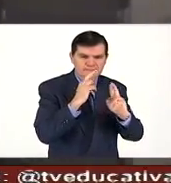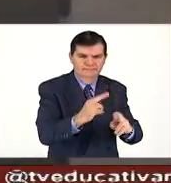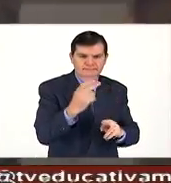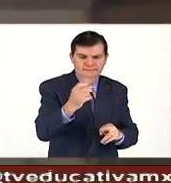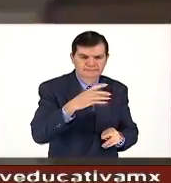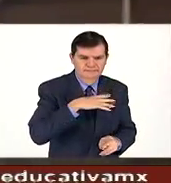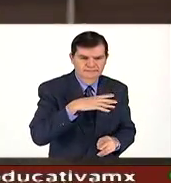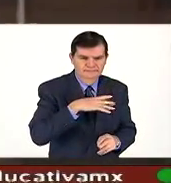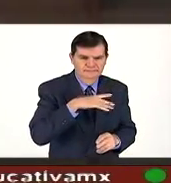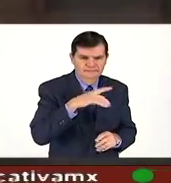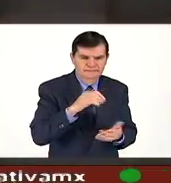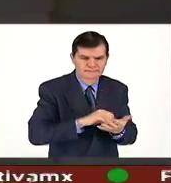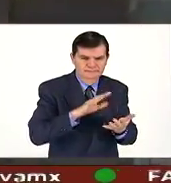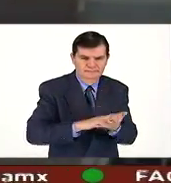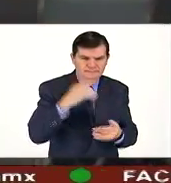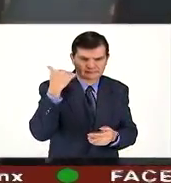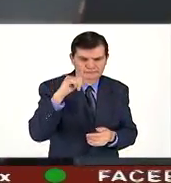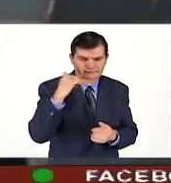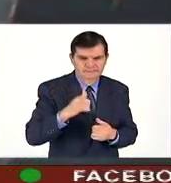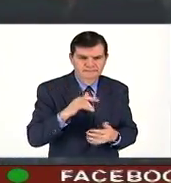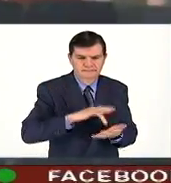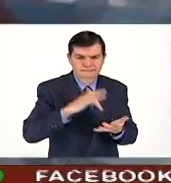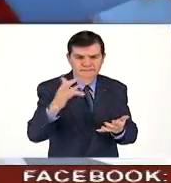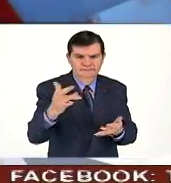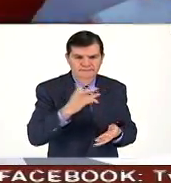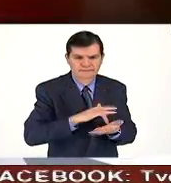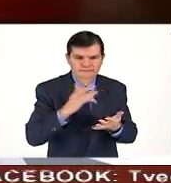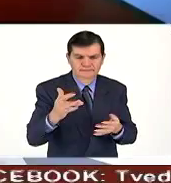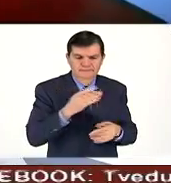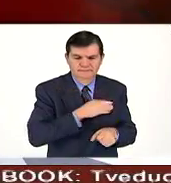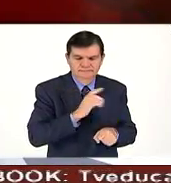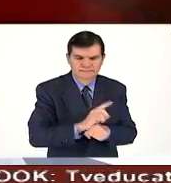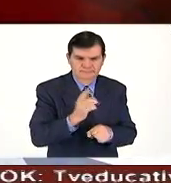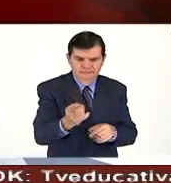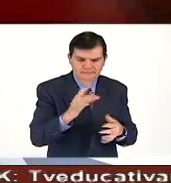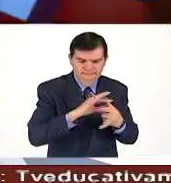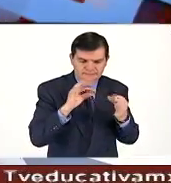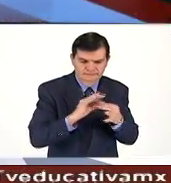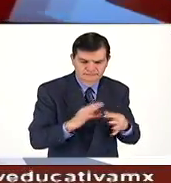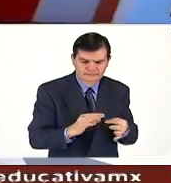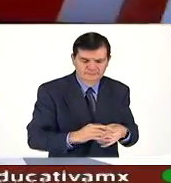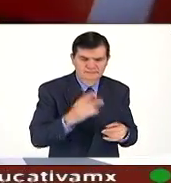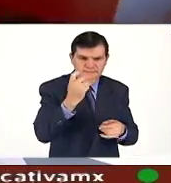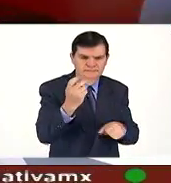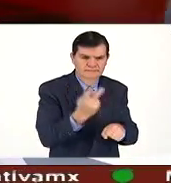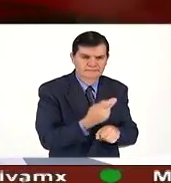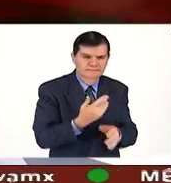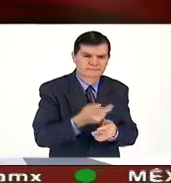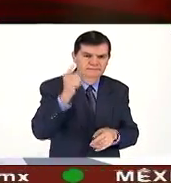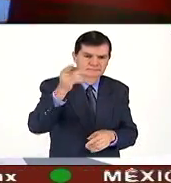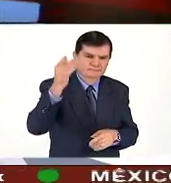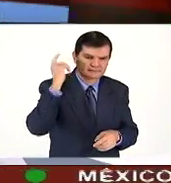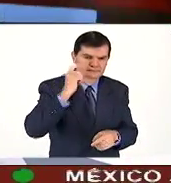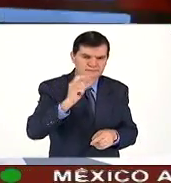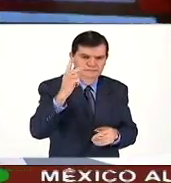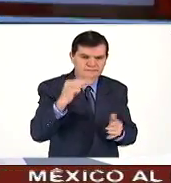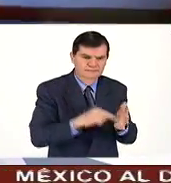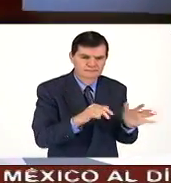que tenemos desde el puerto de Acapulco. Muy bien, Adriana, muchísimas gracias. Gracias por comentarnos pues esto que sucedió allá en